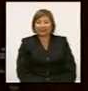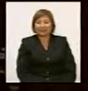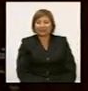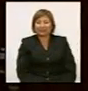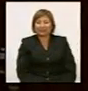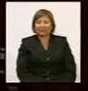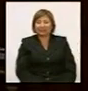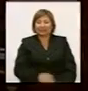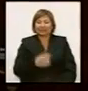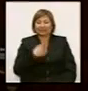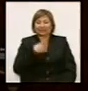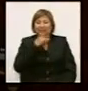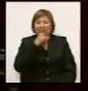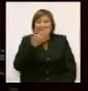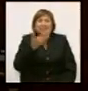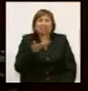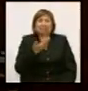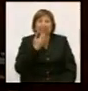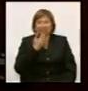¿y este soy yo?